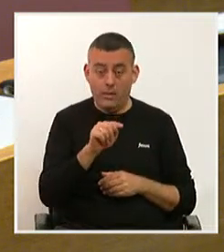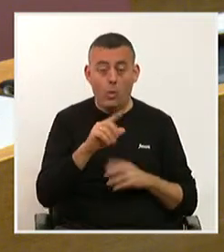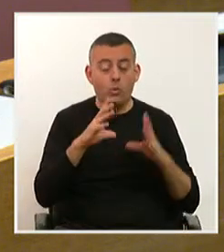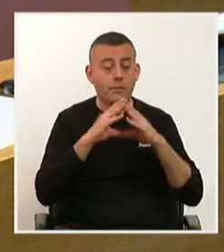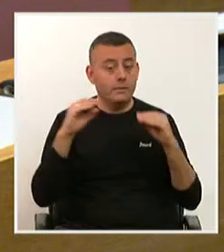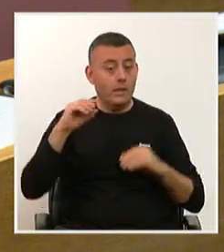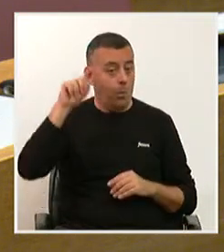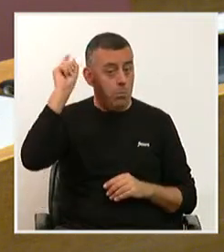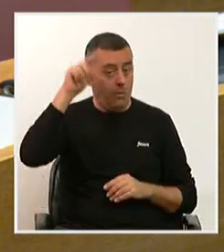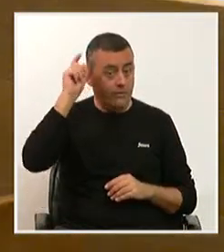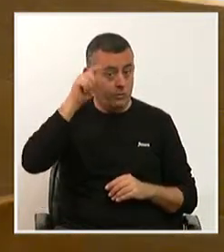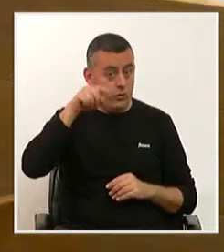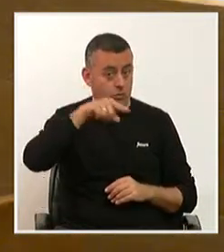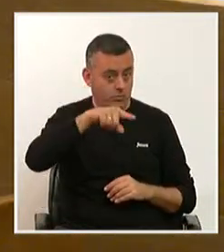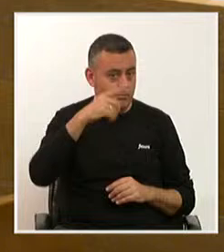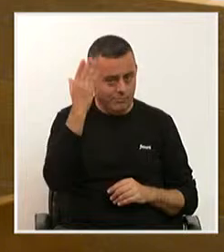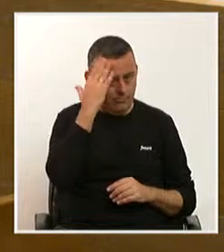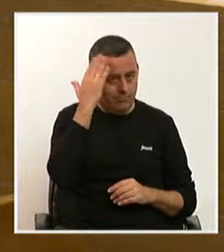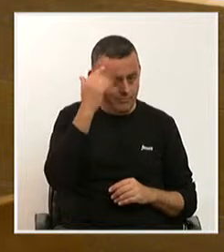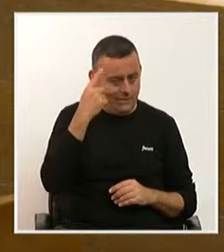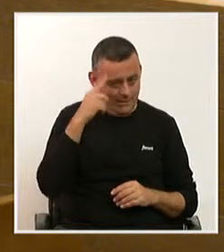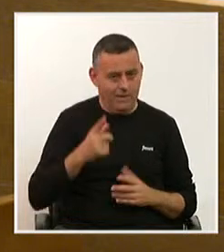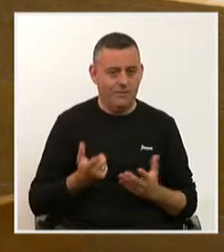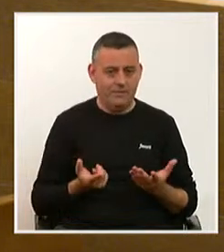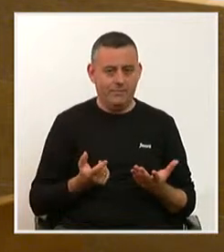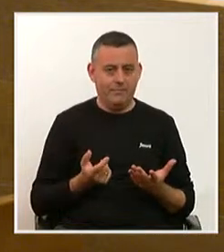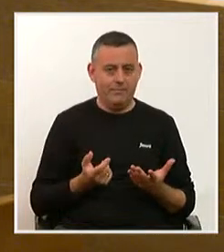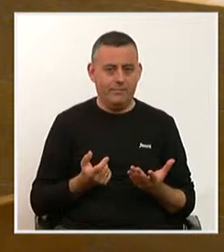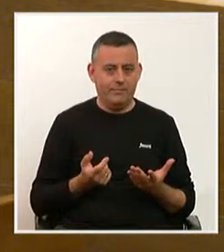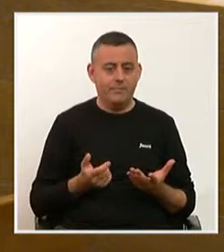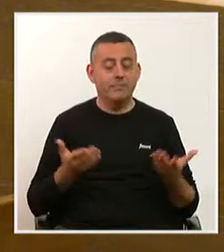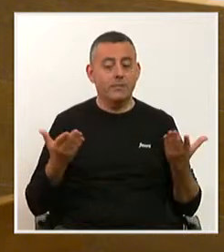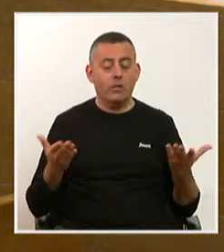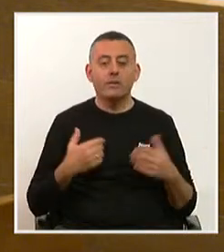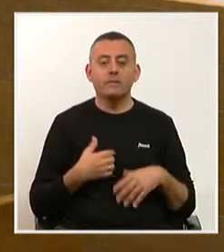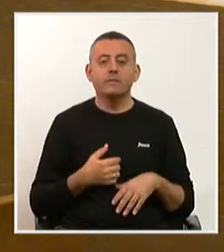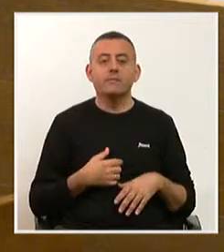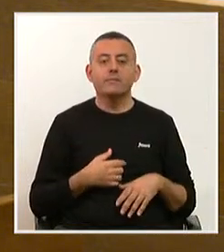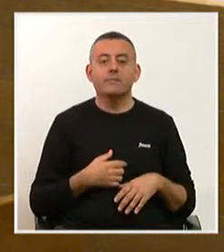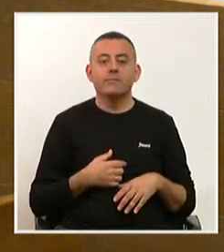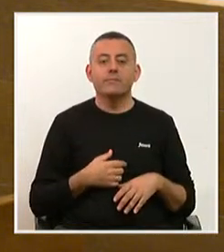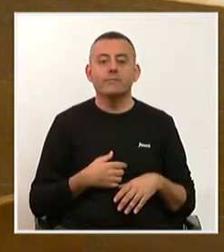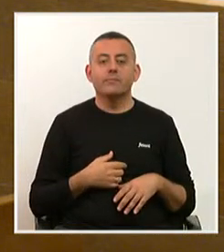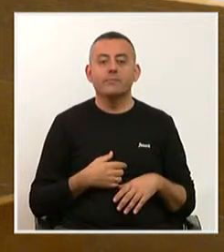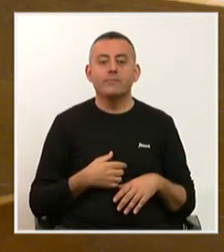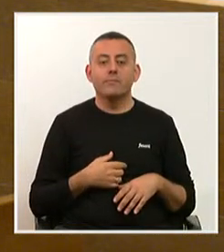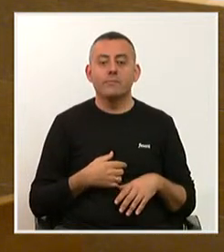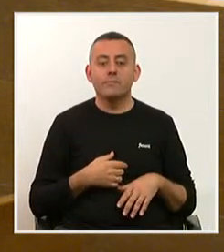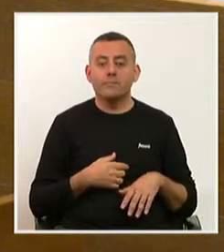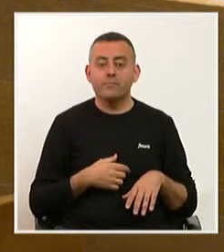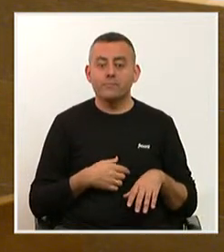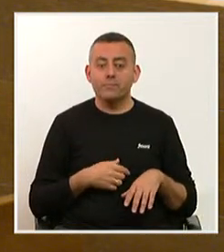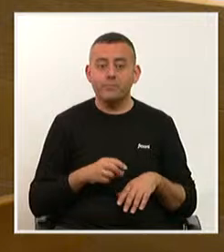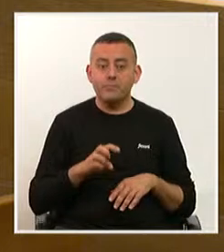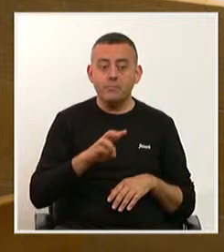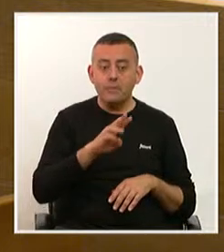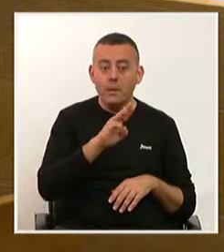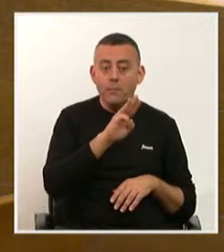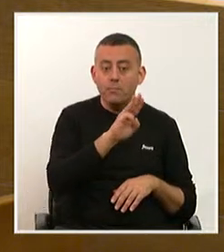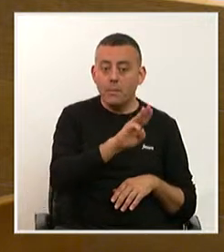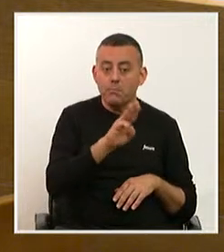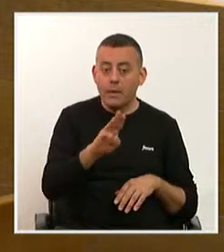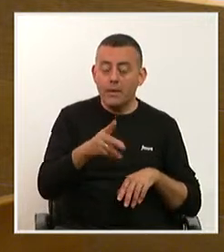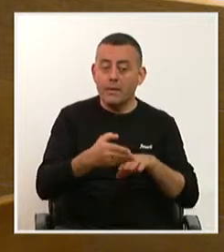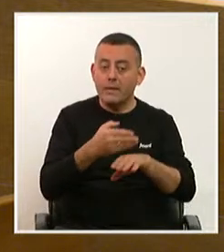más por tanto por tanto qué es lo que plantea la del partido popular y de la extrema